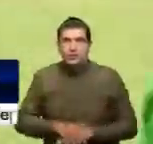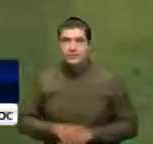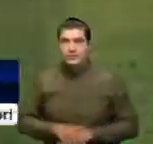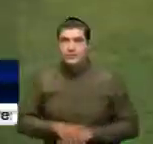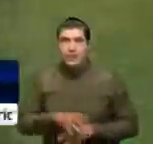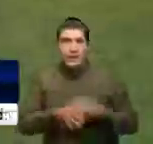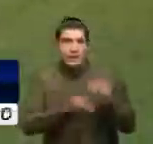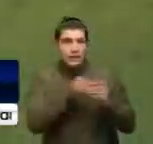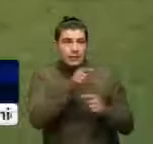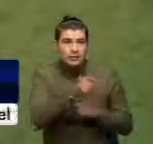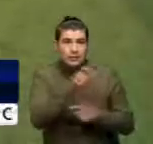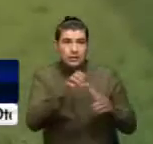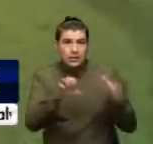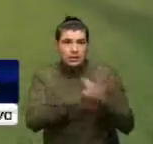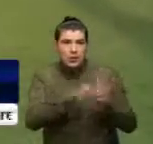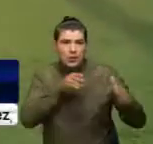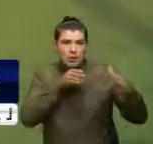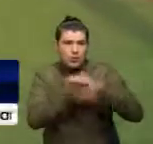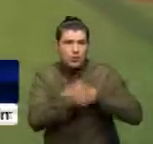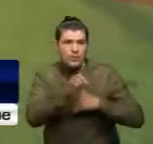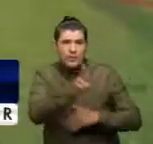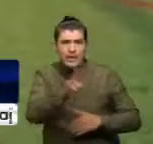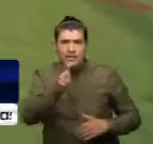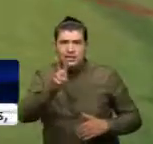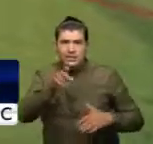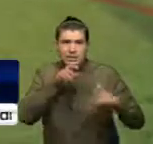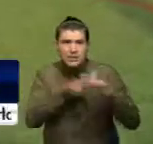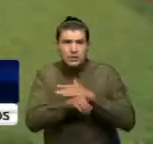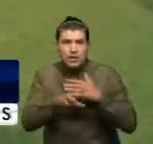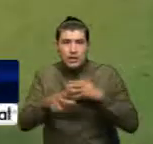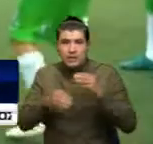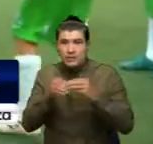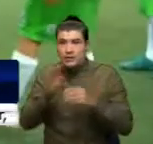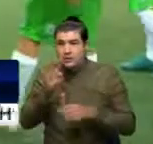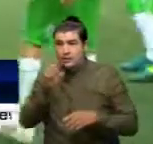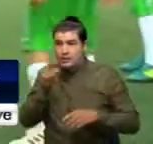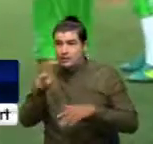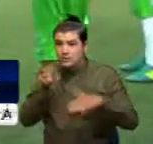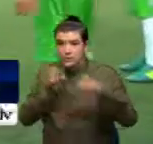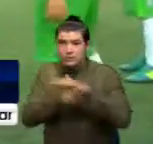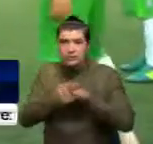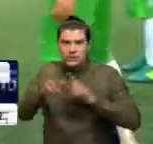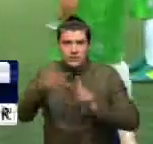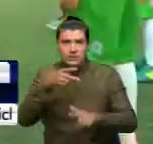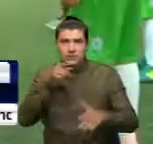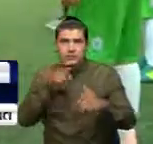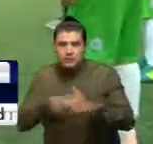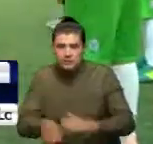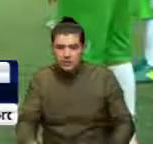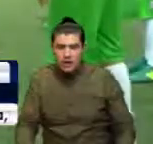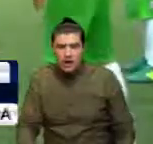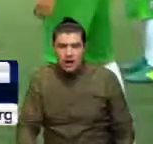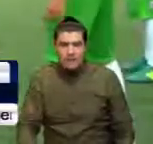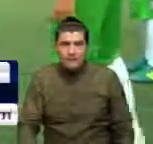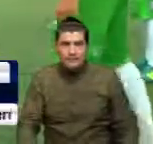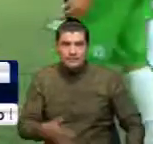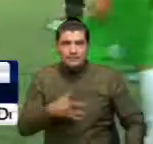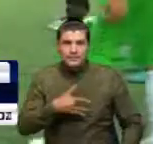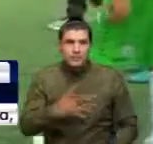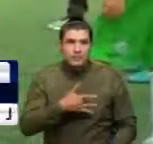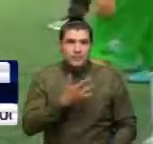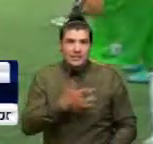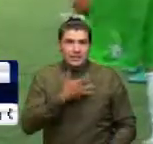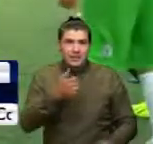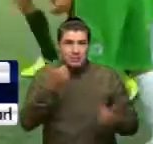juan josé hernández con nueve anotaciones fue el segundo goleador un buen el partido la final